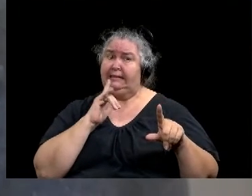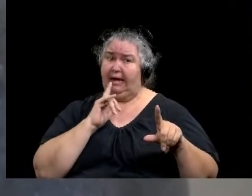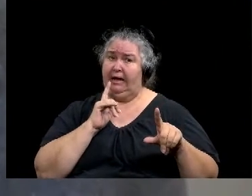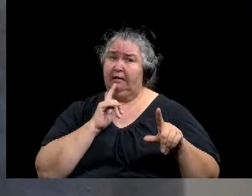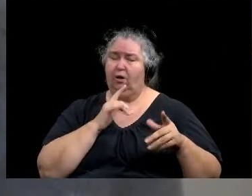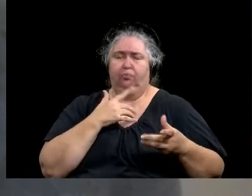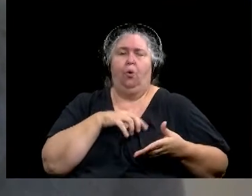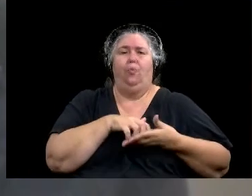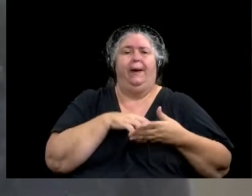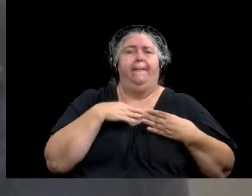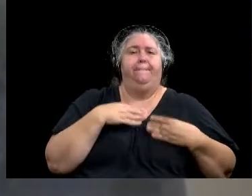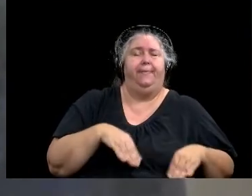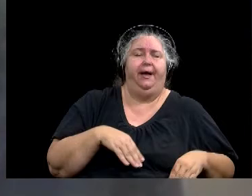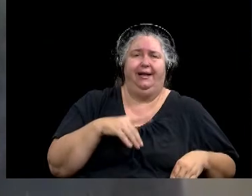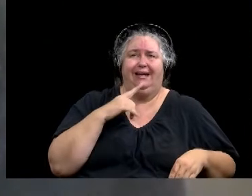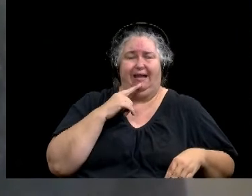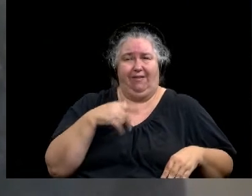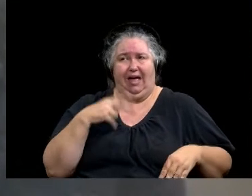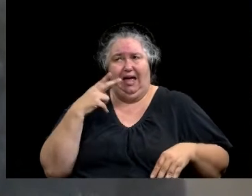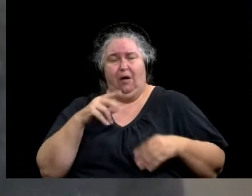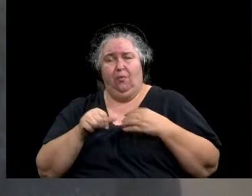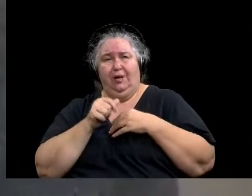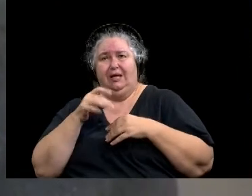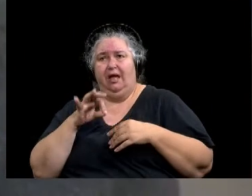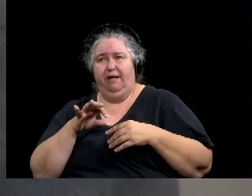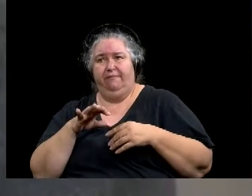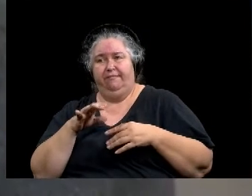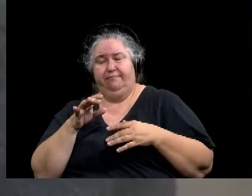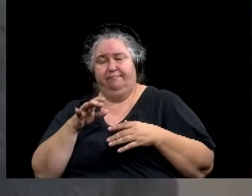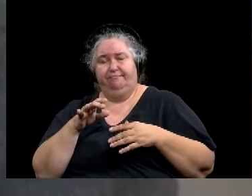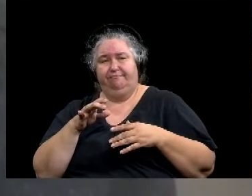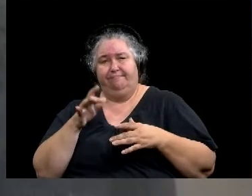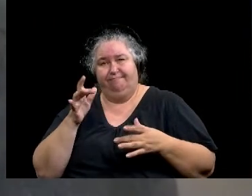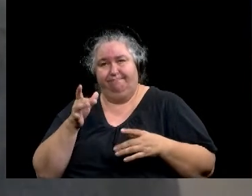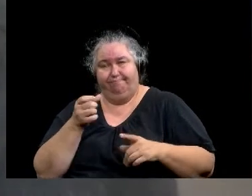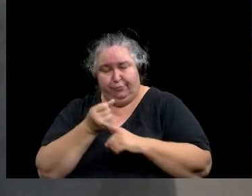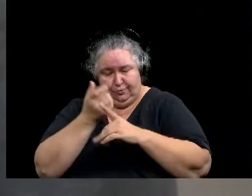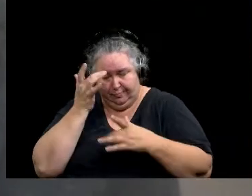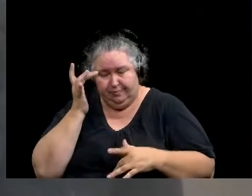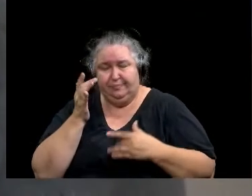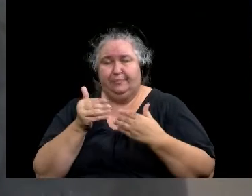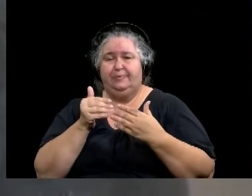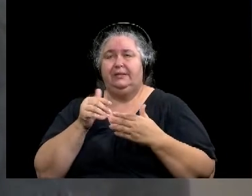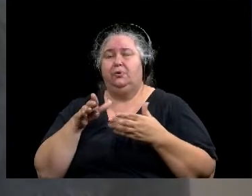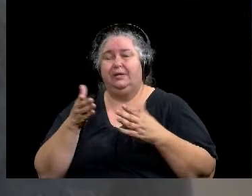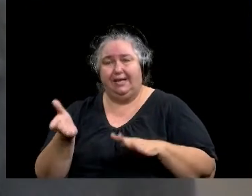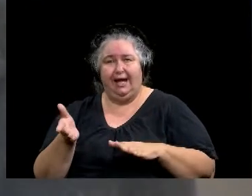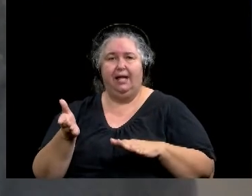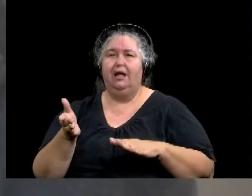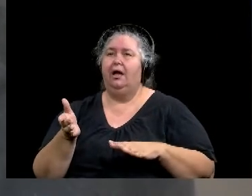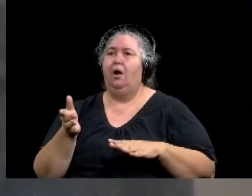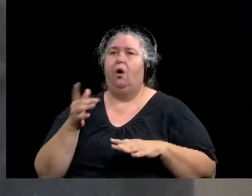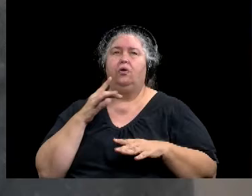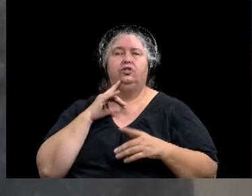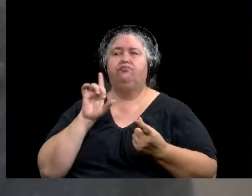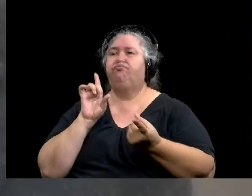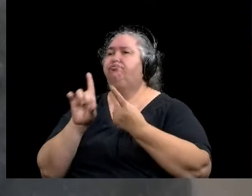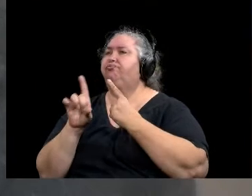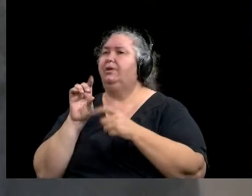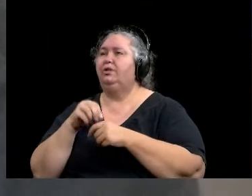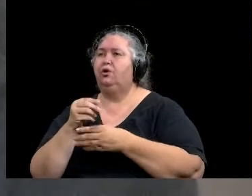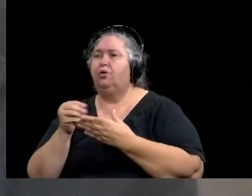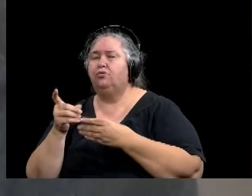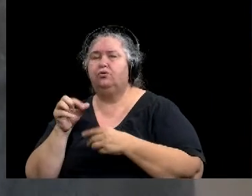más más a riesgos elevados las personas que